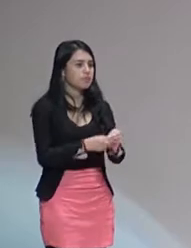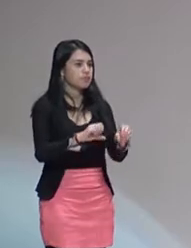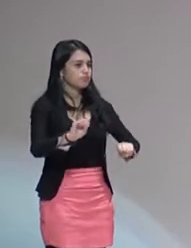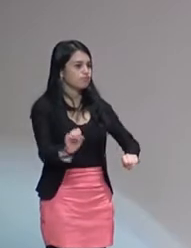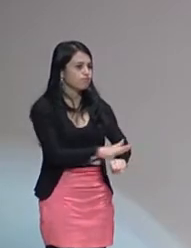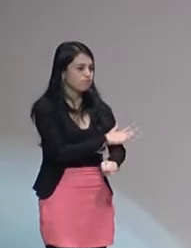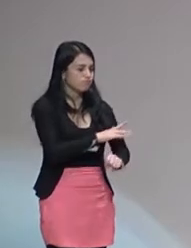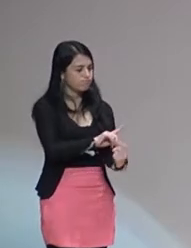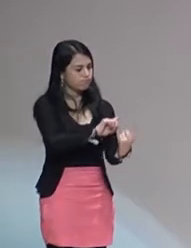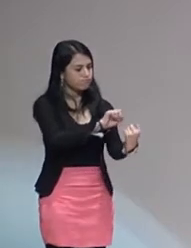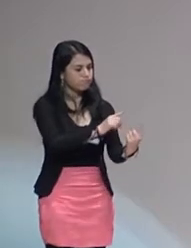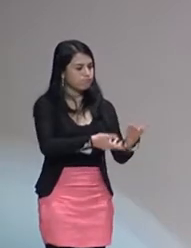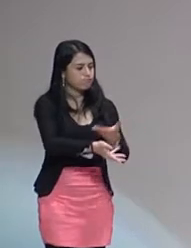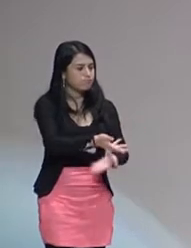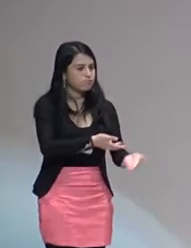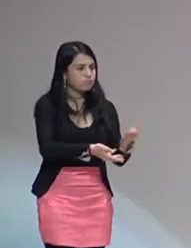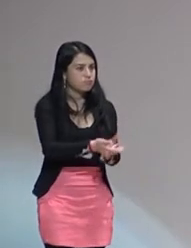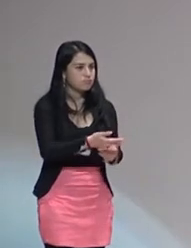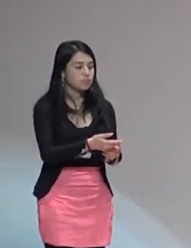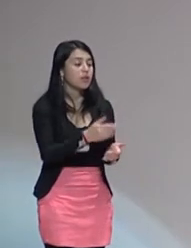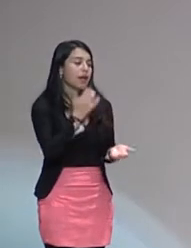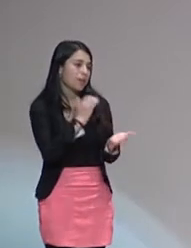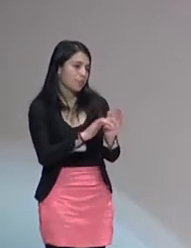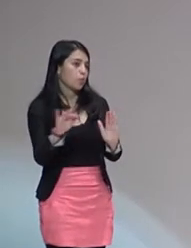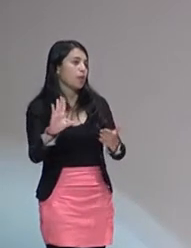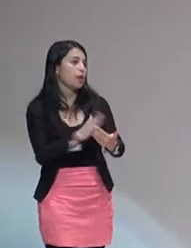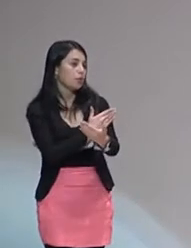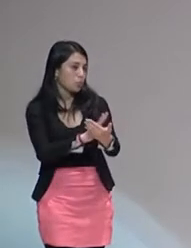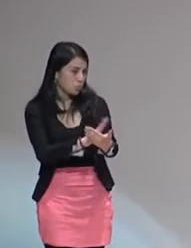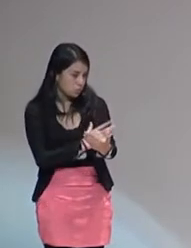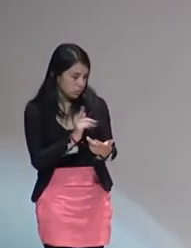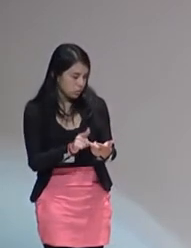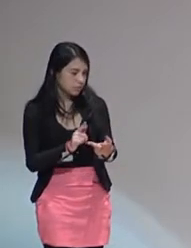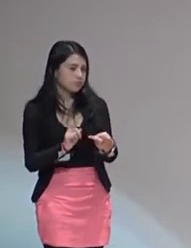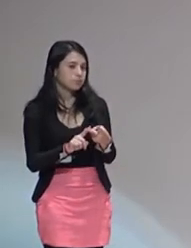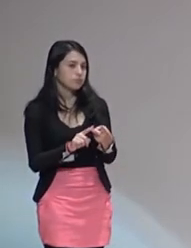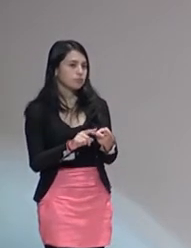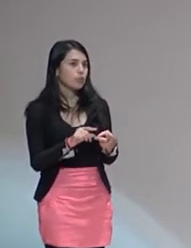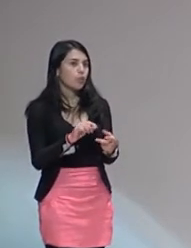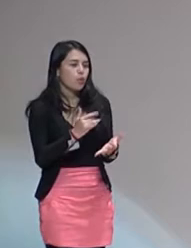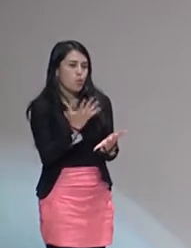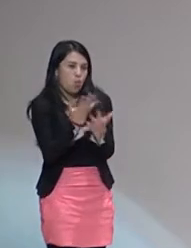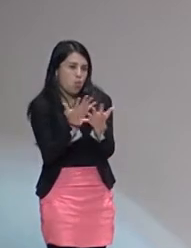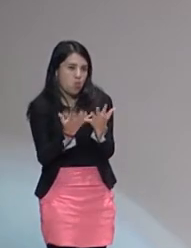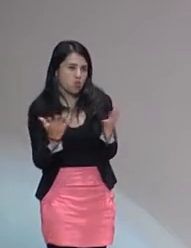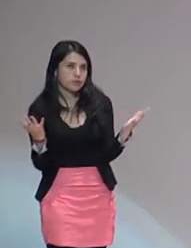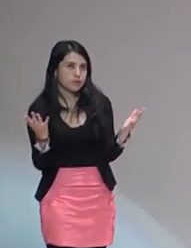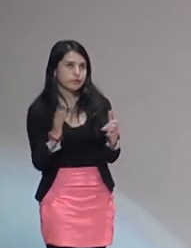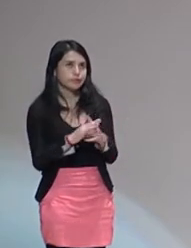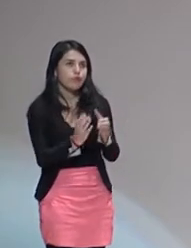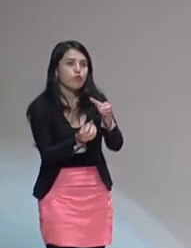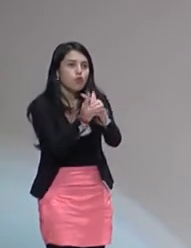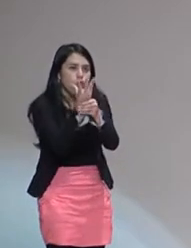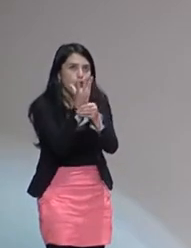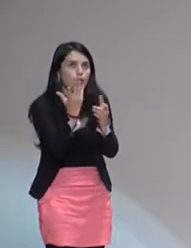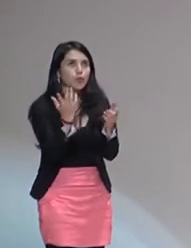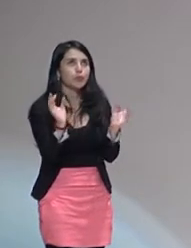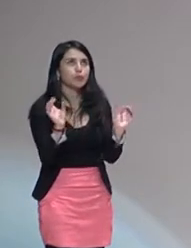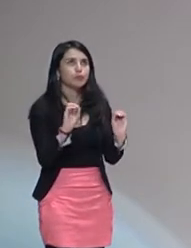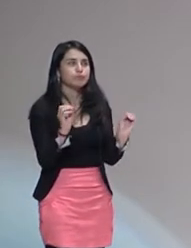emotivo. Y para ello la música, objetos como una flor,